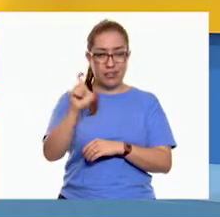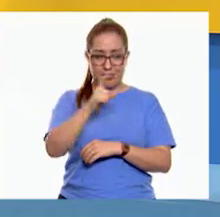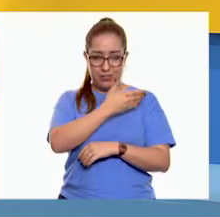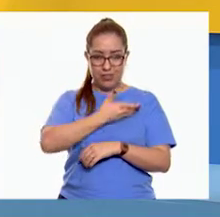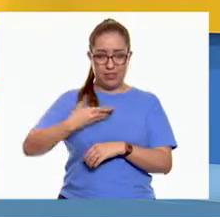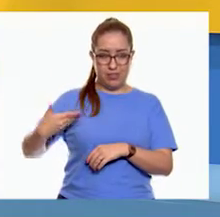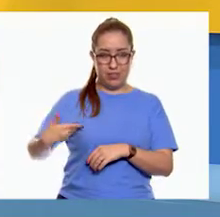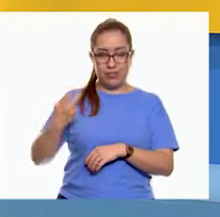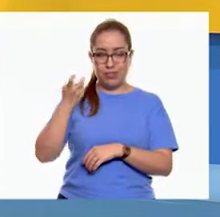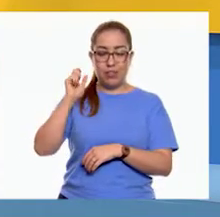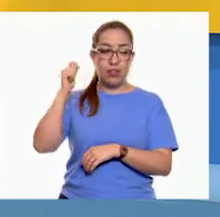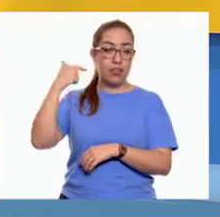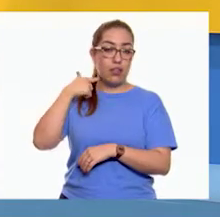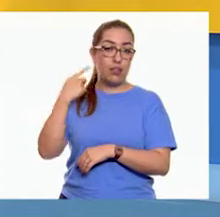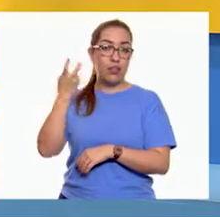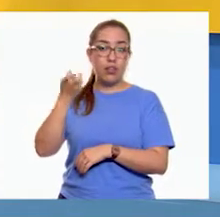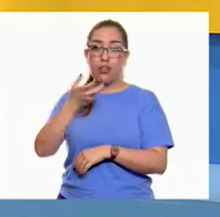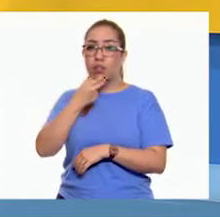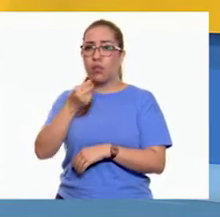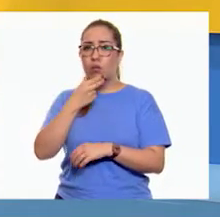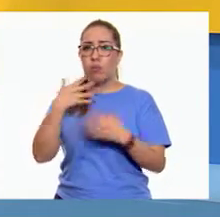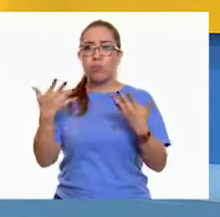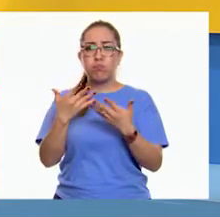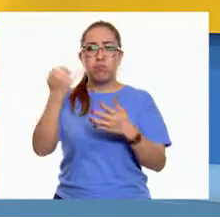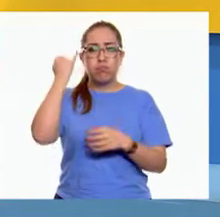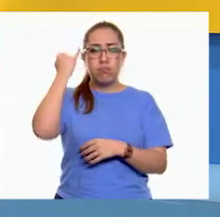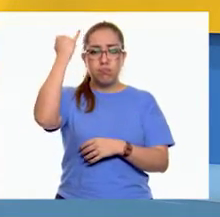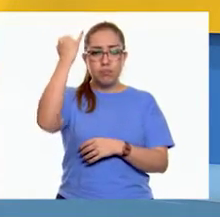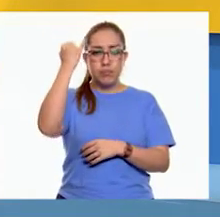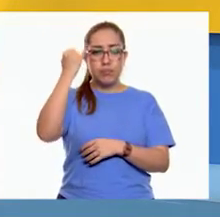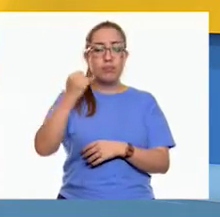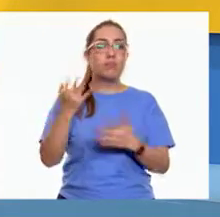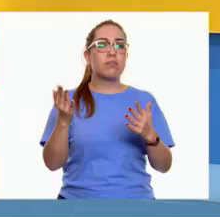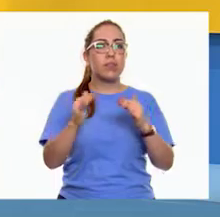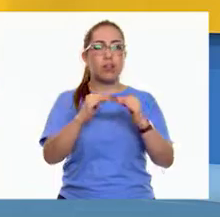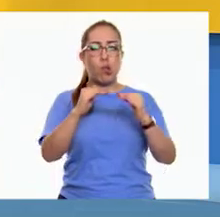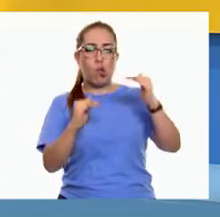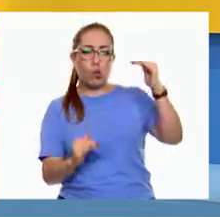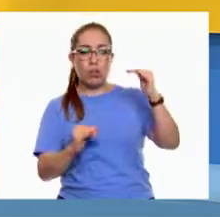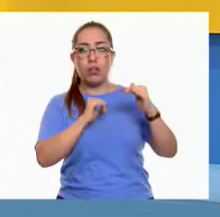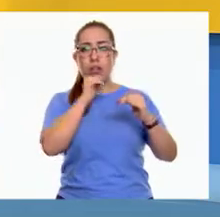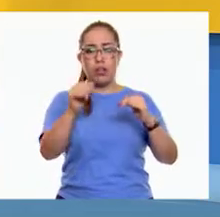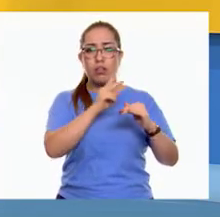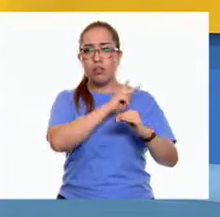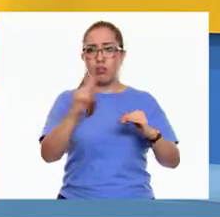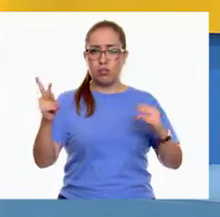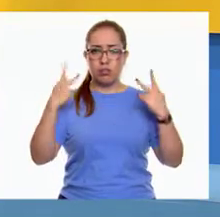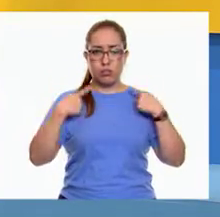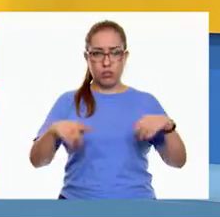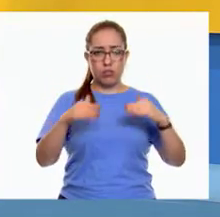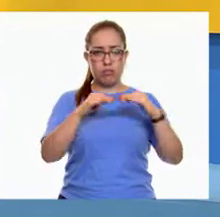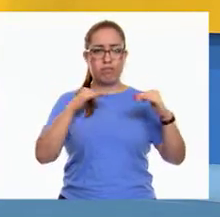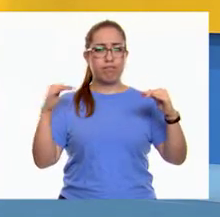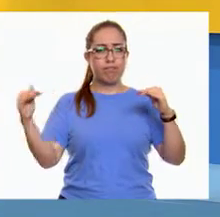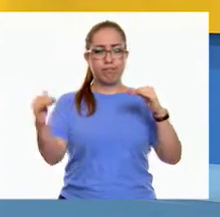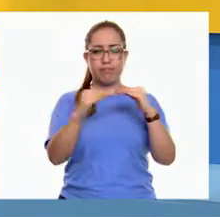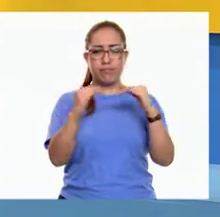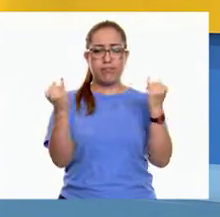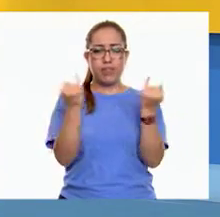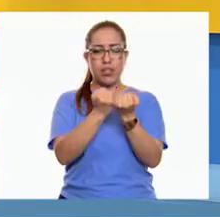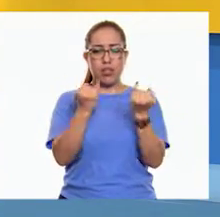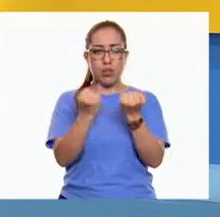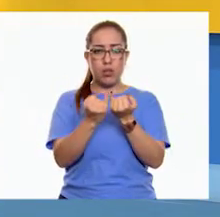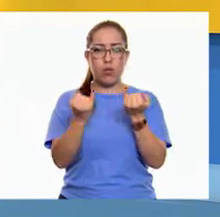proyecto educativo con orientación socialista que buscaba acabar con la desigualdad defendiendo a las clases desposeídas, combatiendo